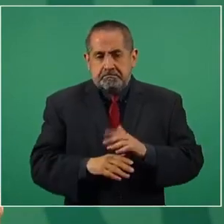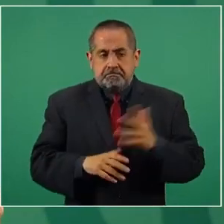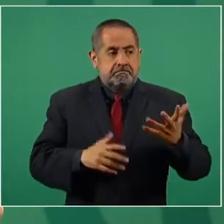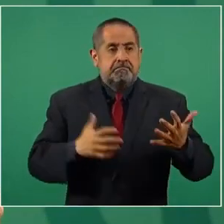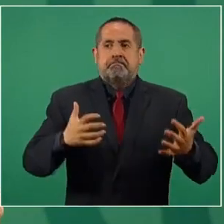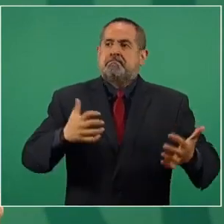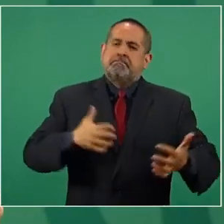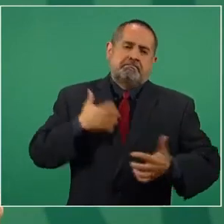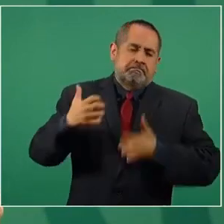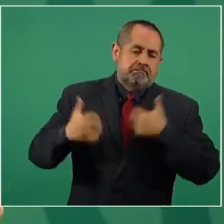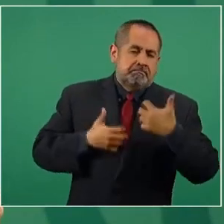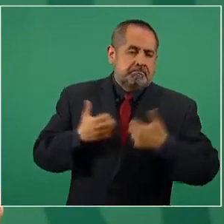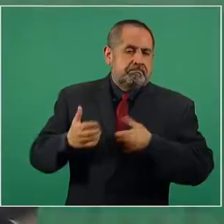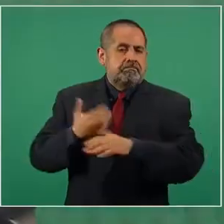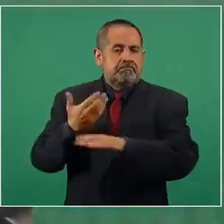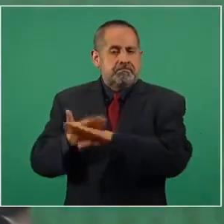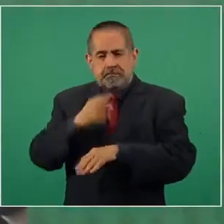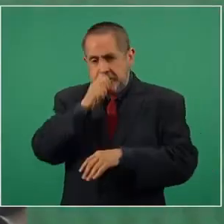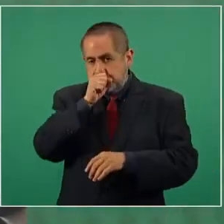además